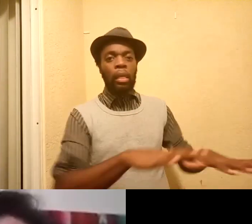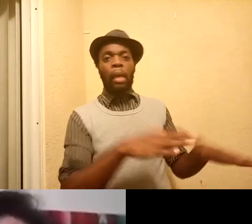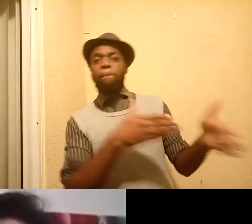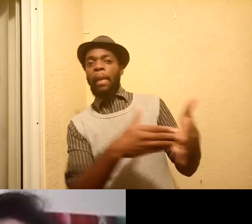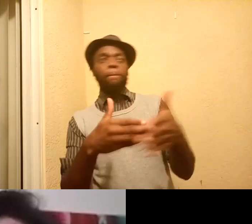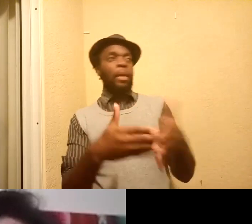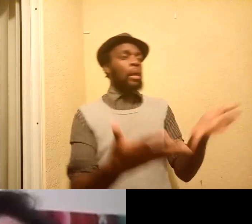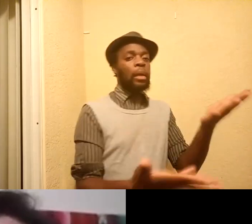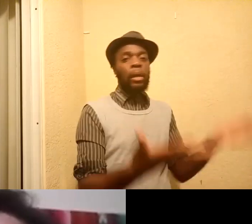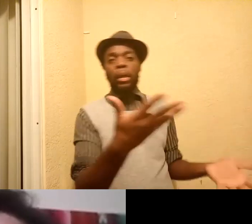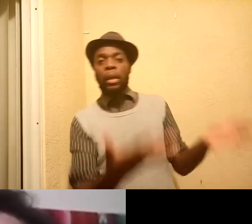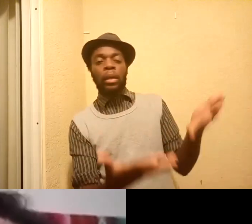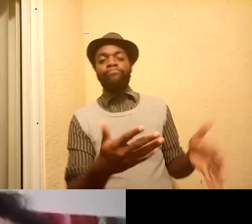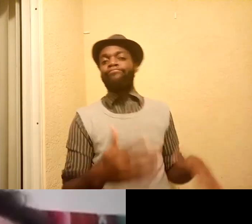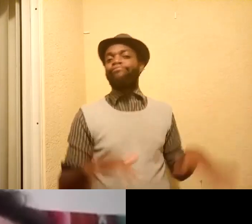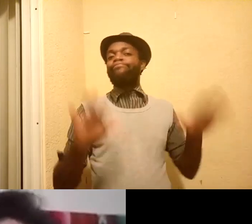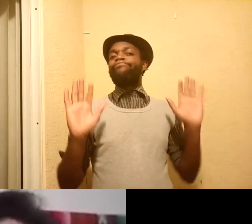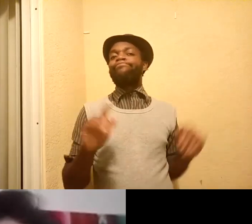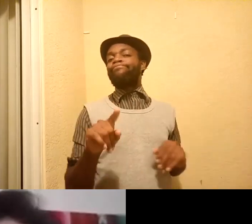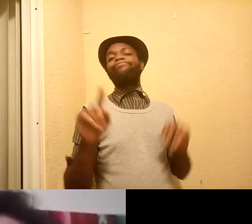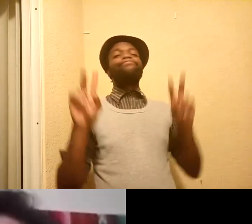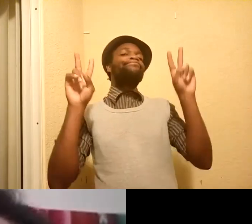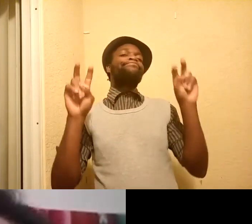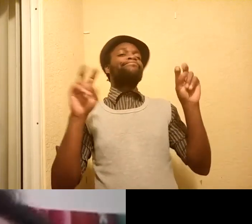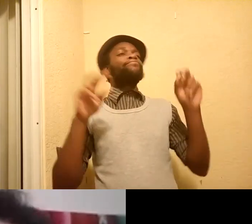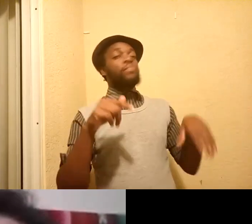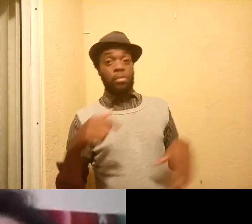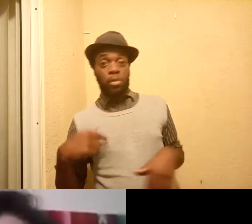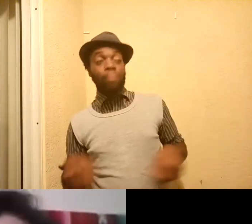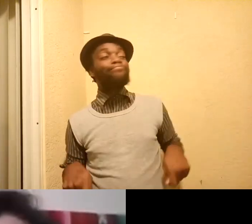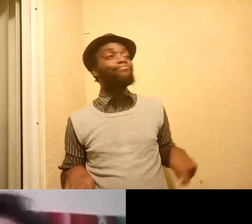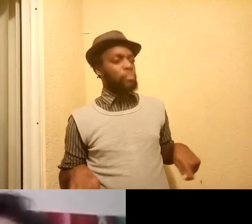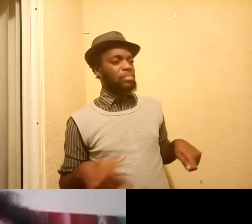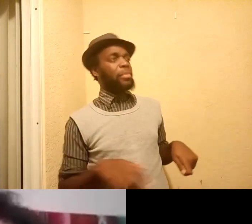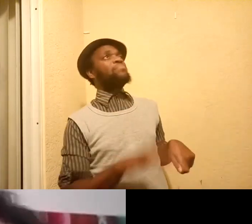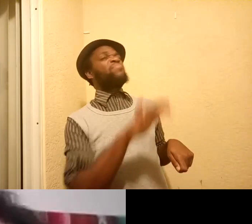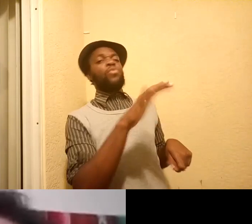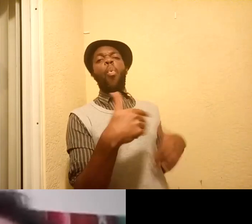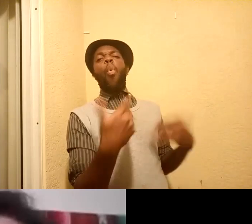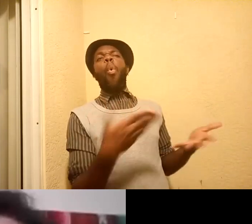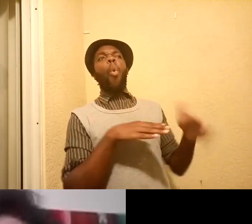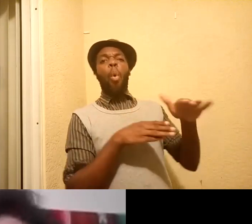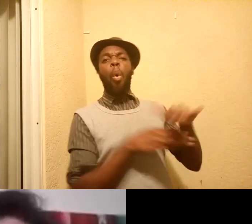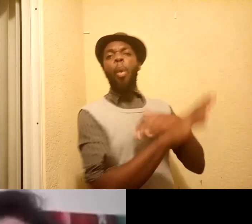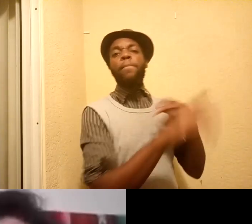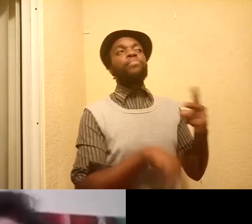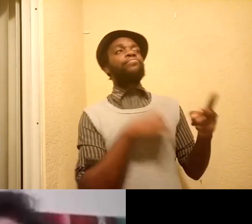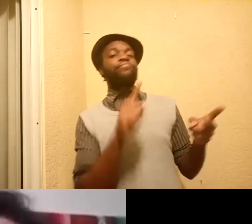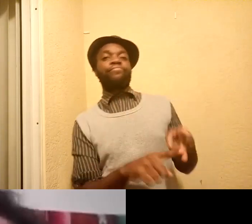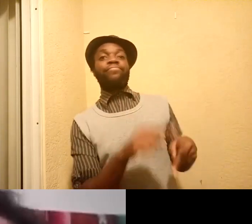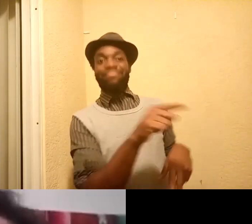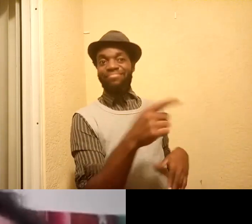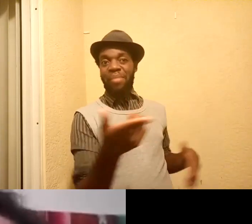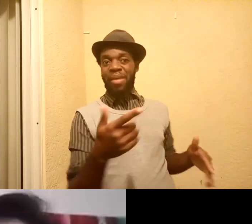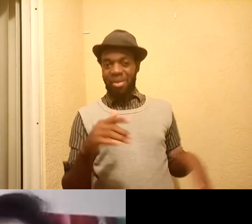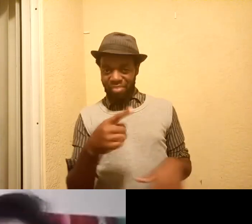los ingresos, el acceso a los centros de salud, el acceso a los instrumentos de